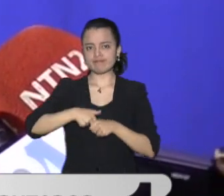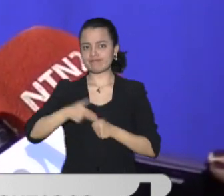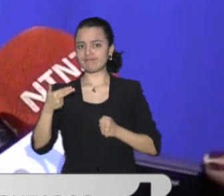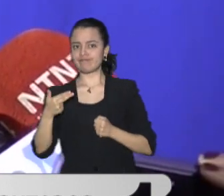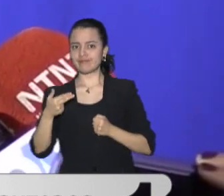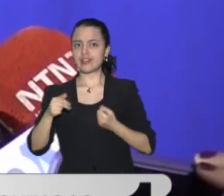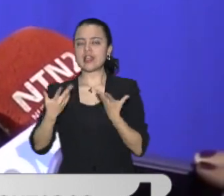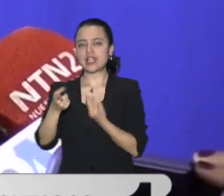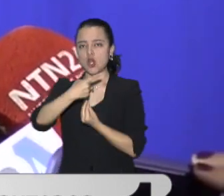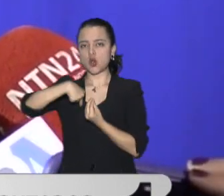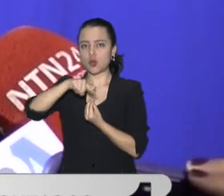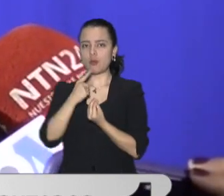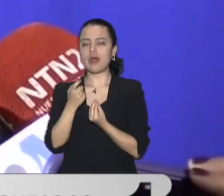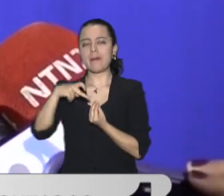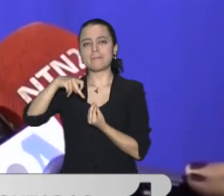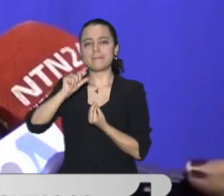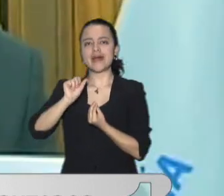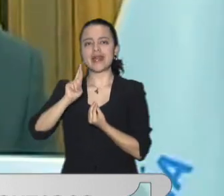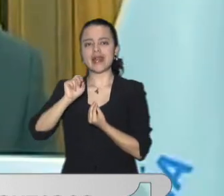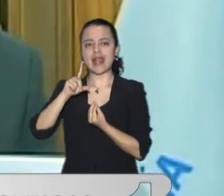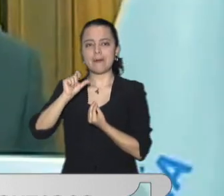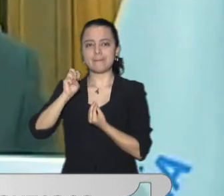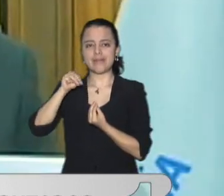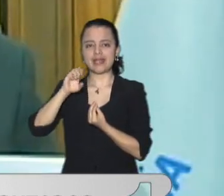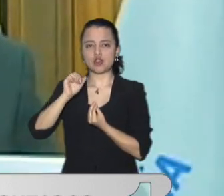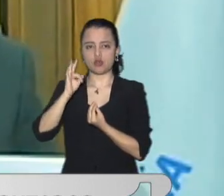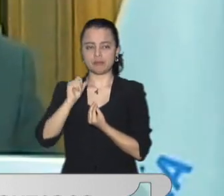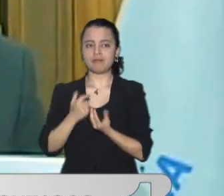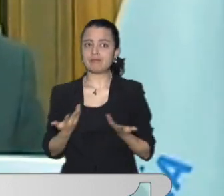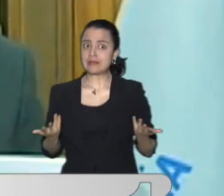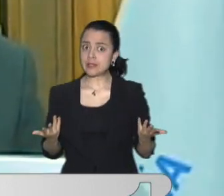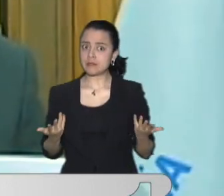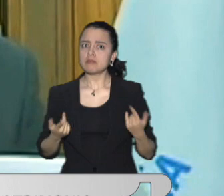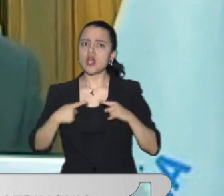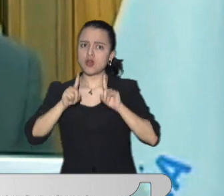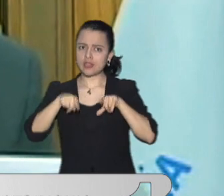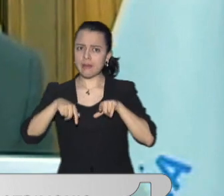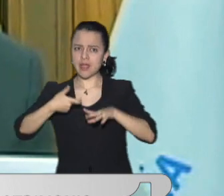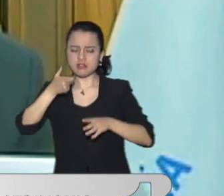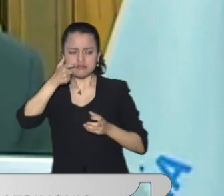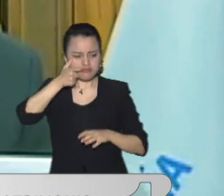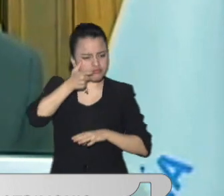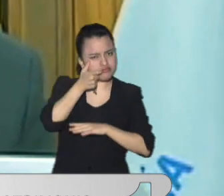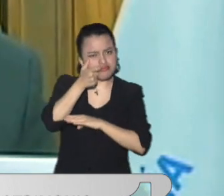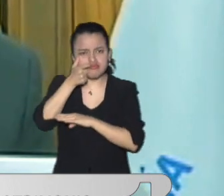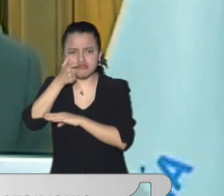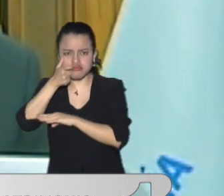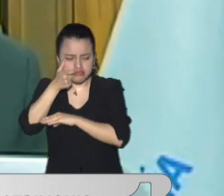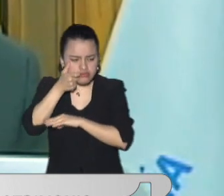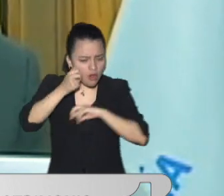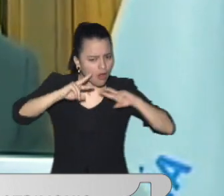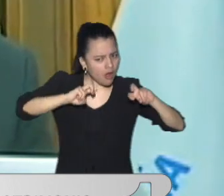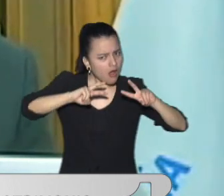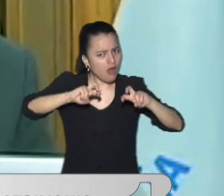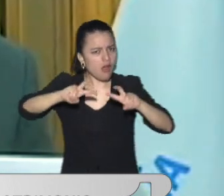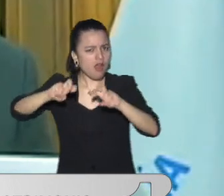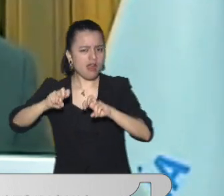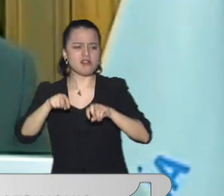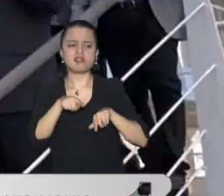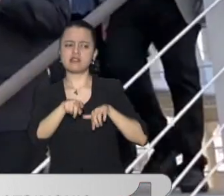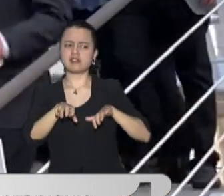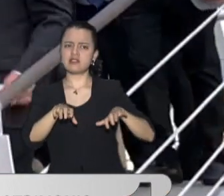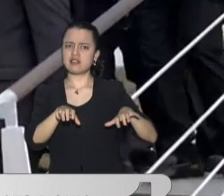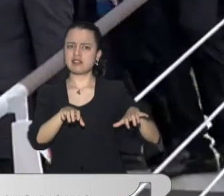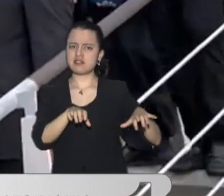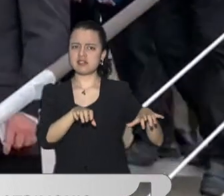sigan sosteniendo la dictadura tendrán consecuencias. También se anuncia que se practicará una fiscalización y el inicio de investigaciones sobre